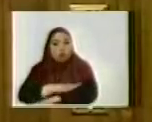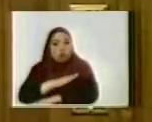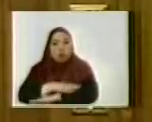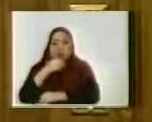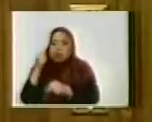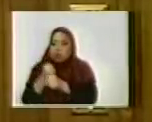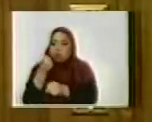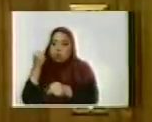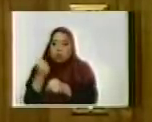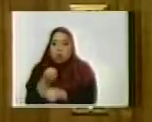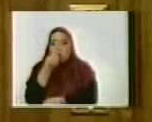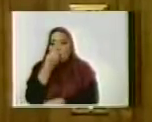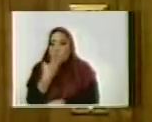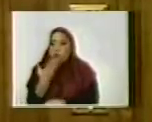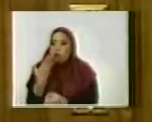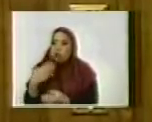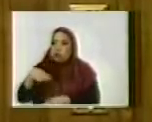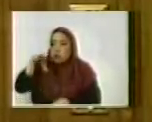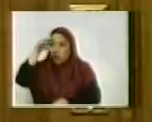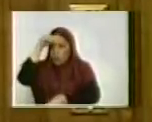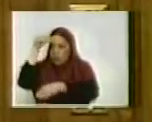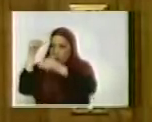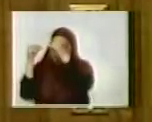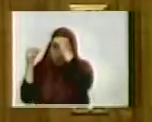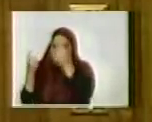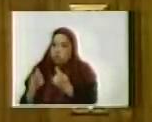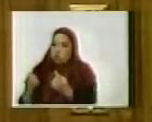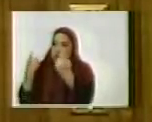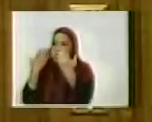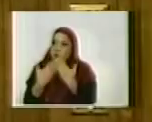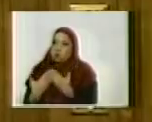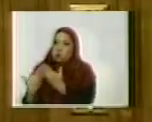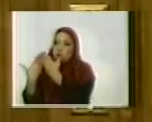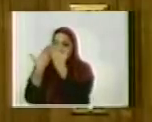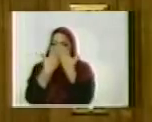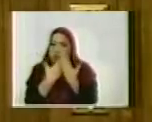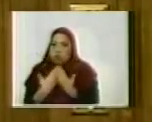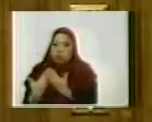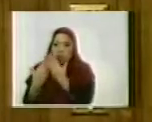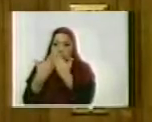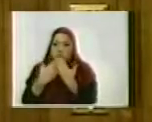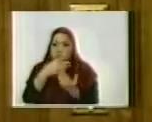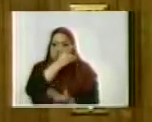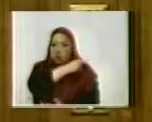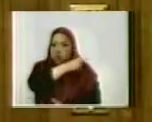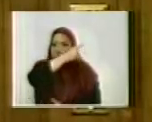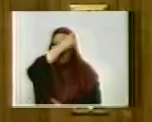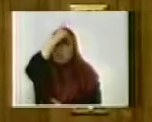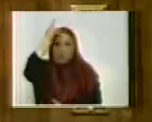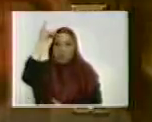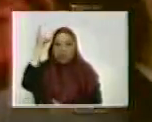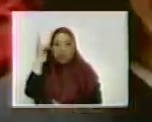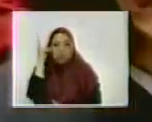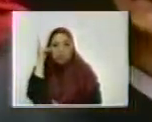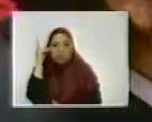como buen alumno de este camarada fundador de la causa R.